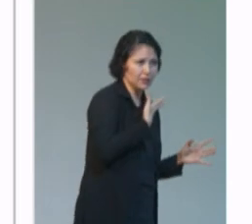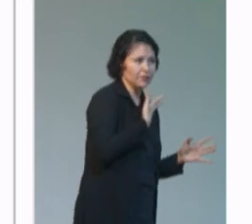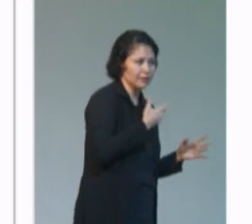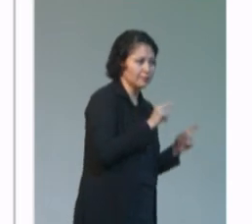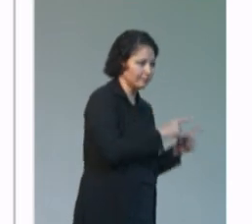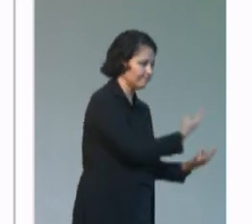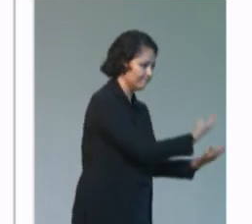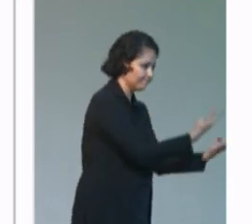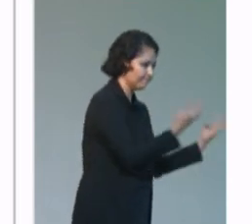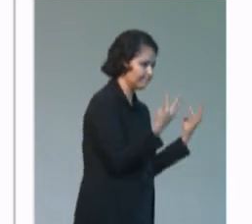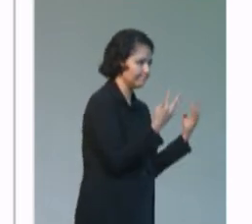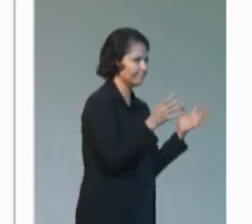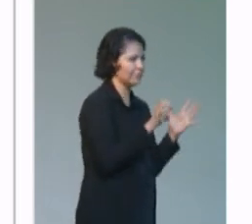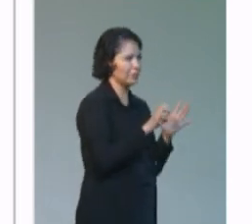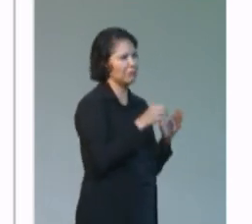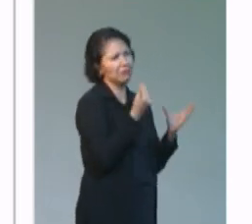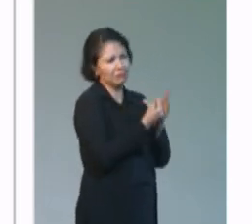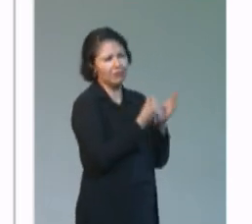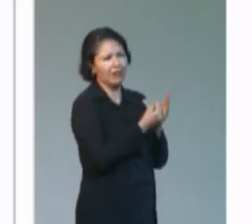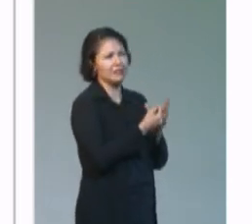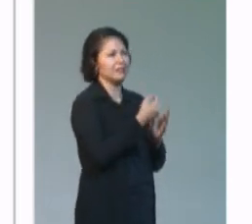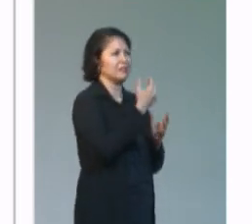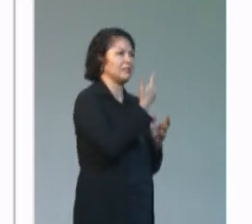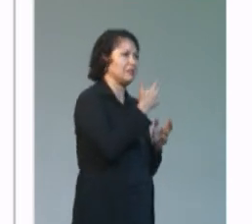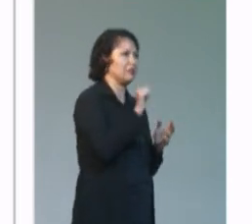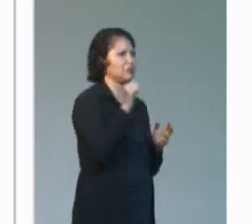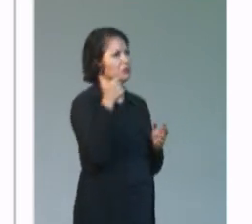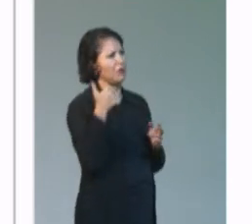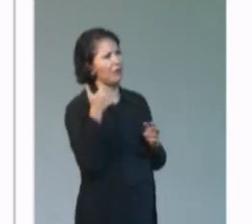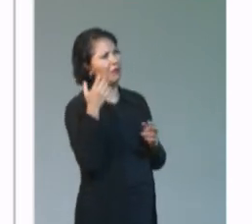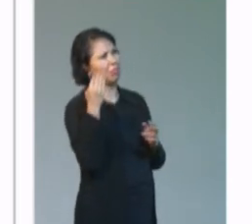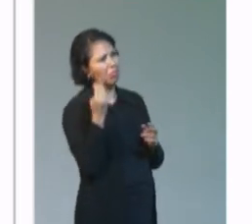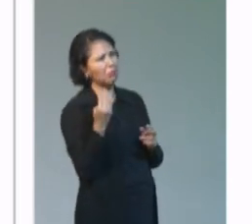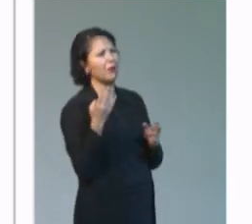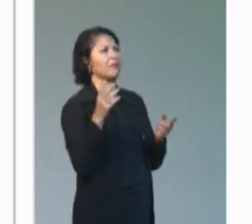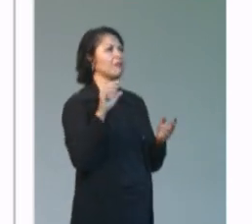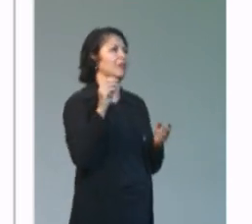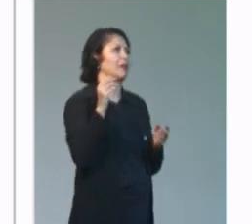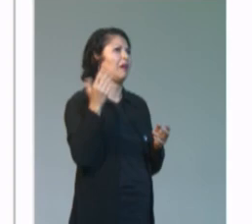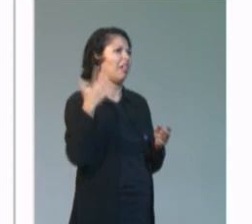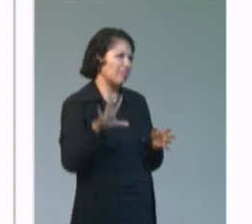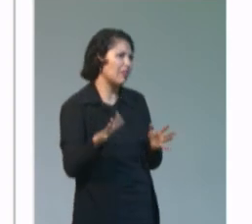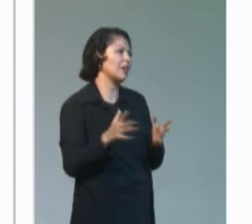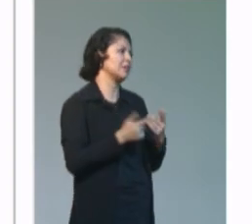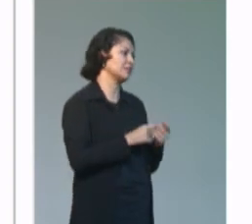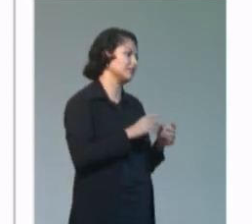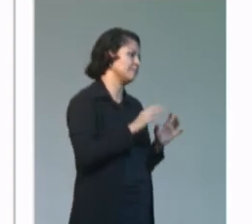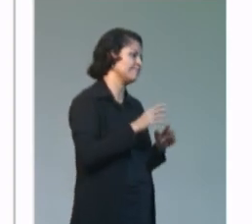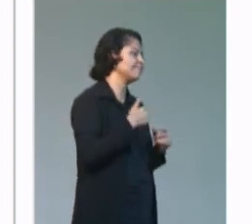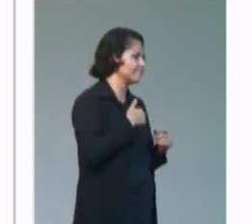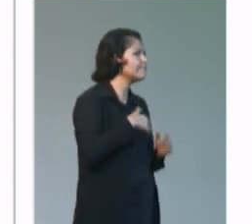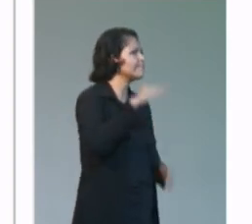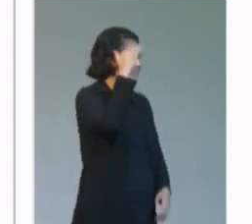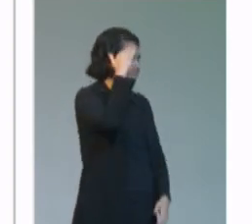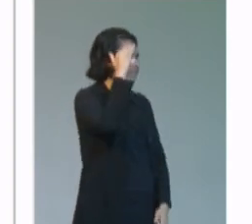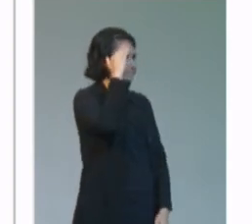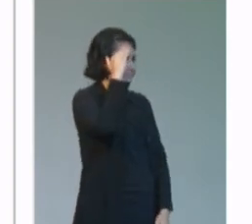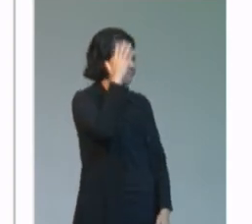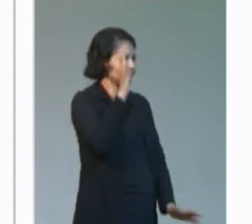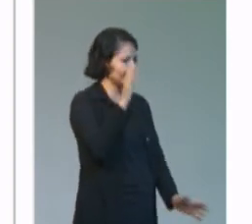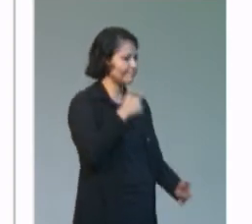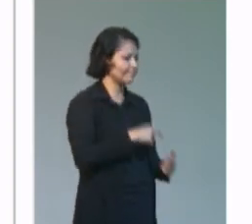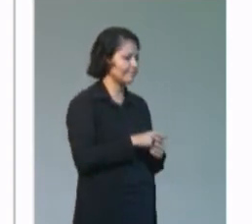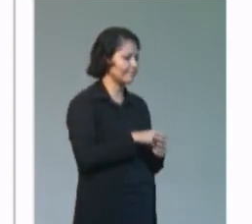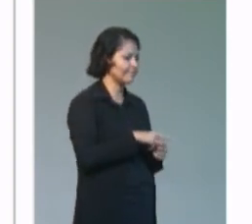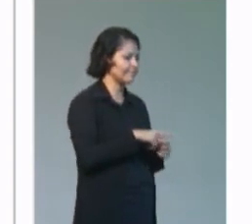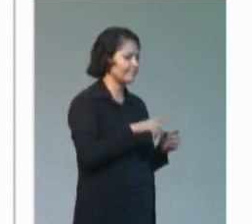de está la asignatura de 8 a 9 a 8 10 somos capaces por nuestra experiencia y por la que hemos recibido a lo largo de nuestra